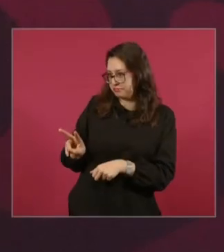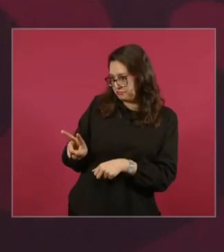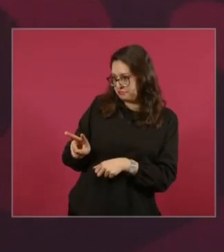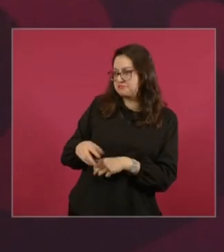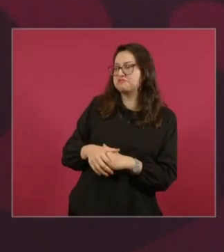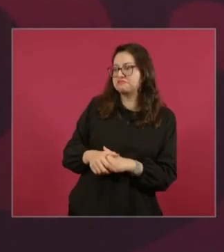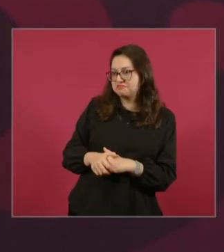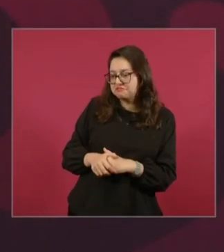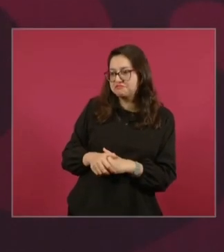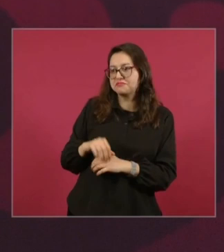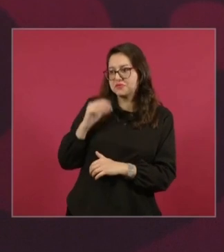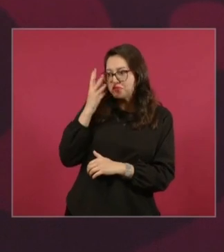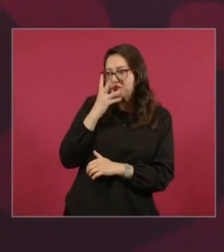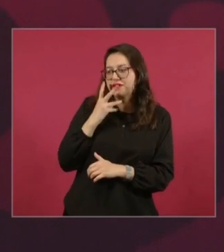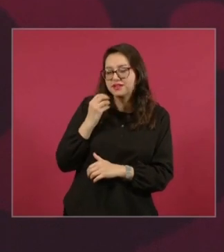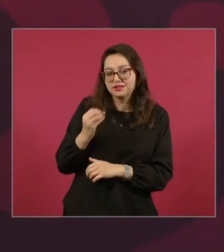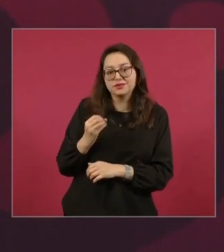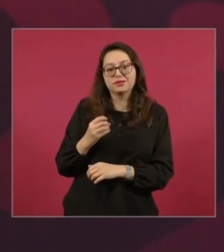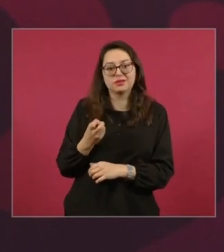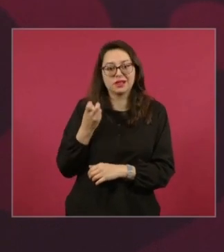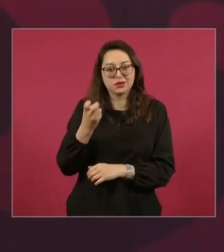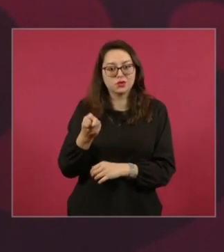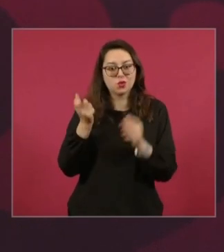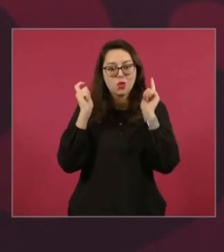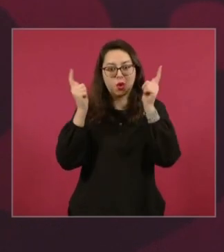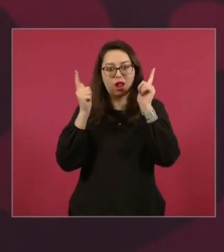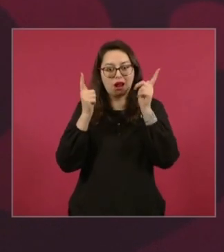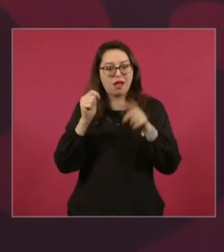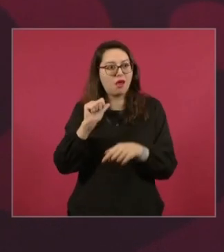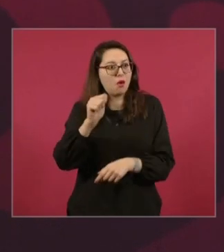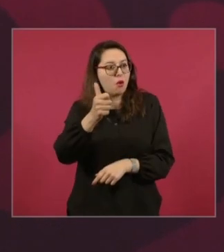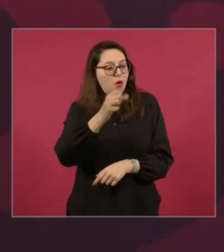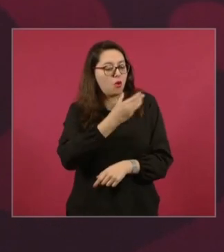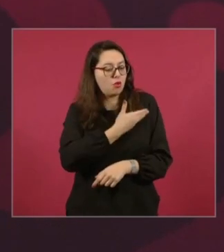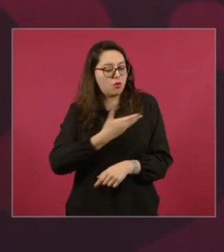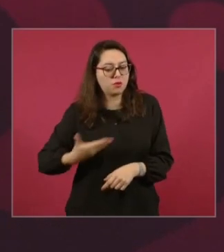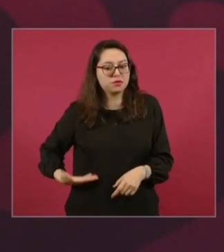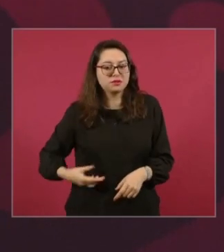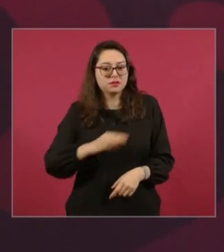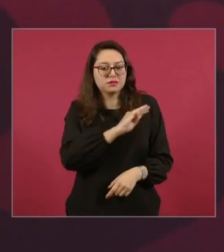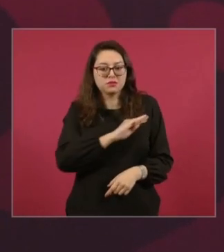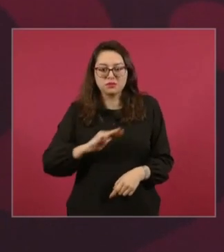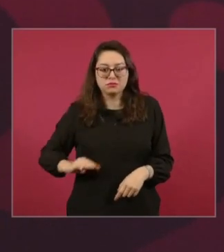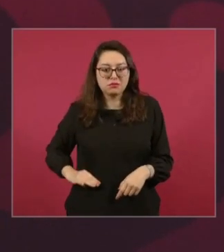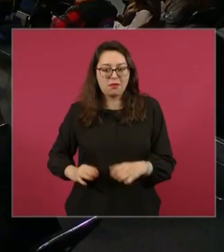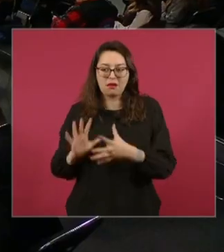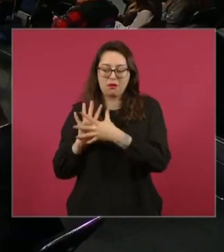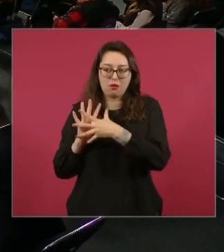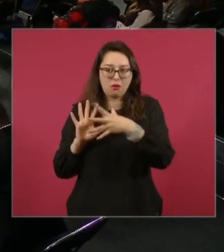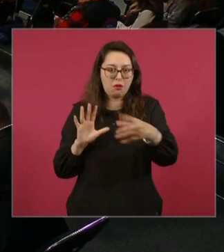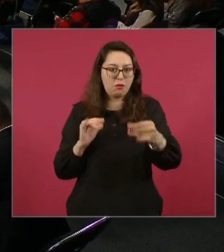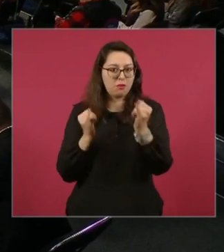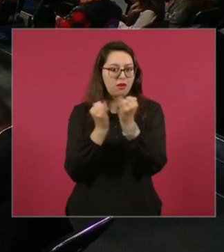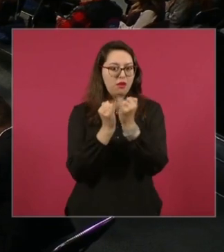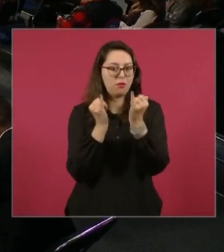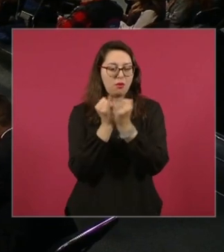Son ciudades muy bellas de por sí y con un poco de arreglo,